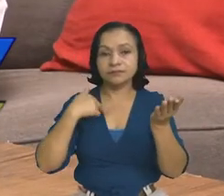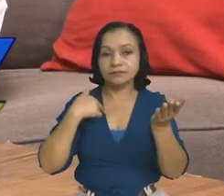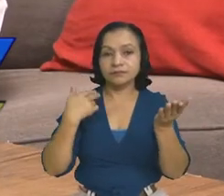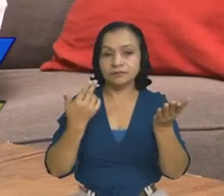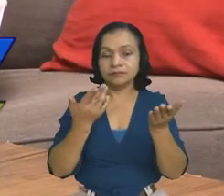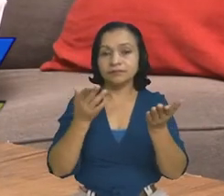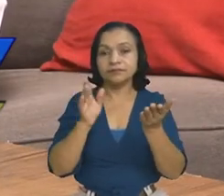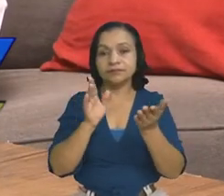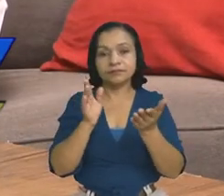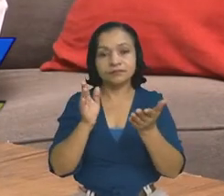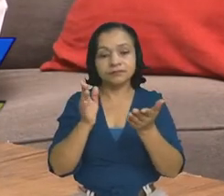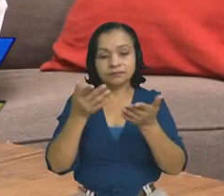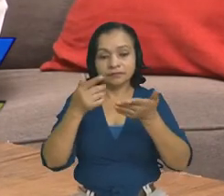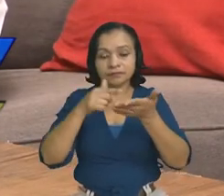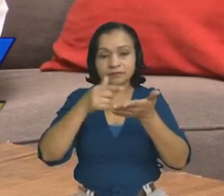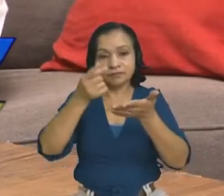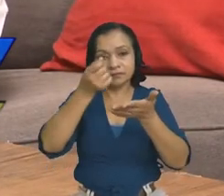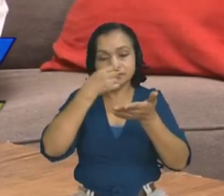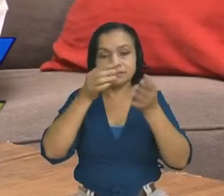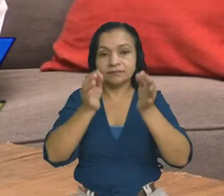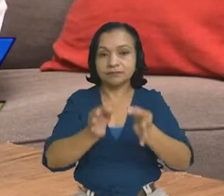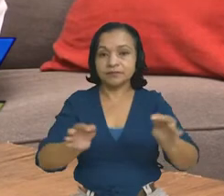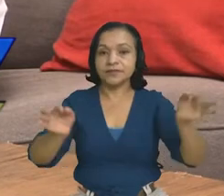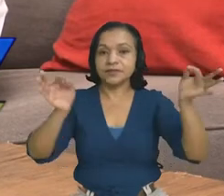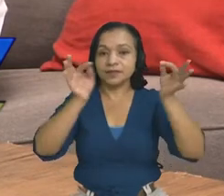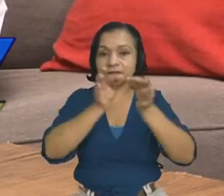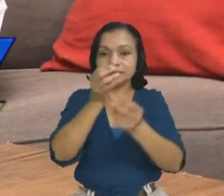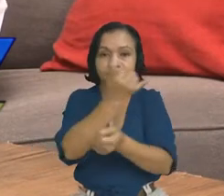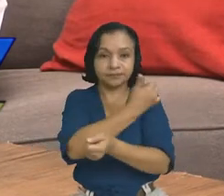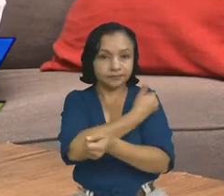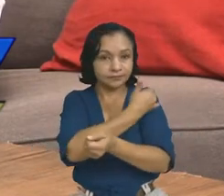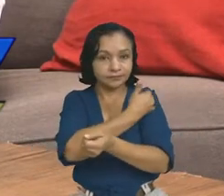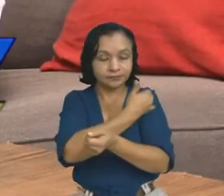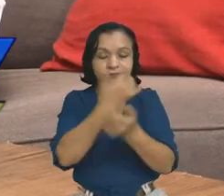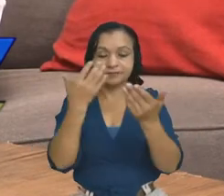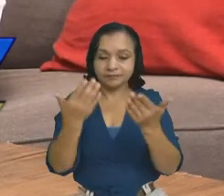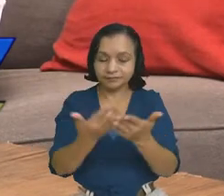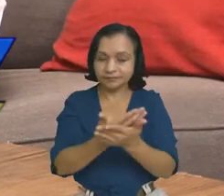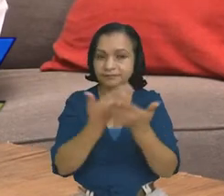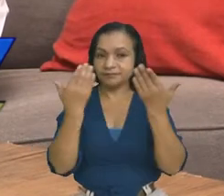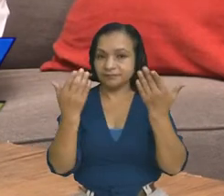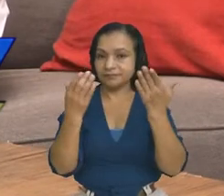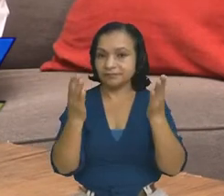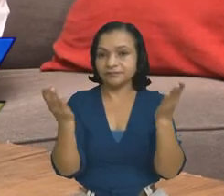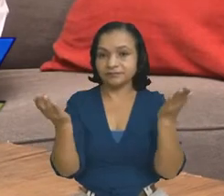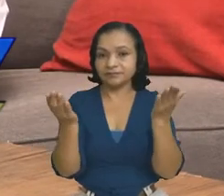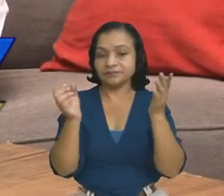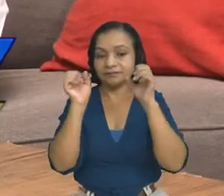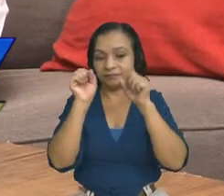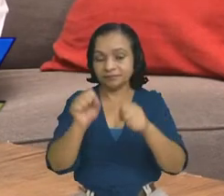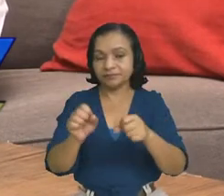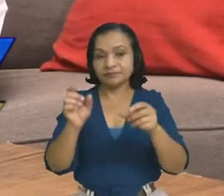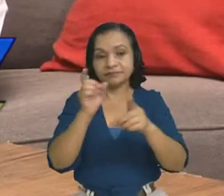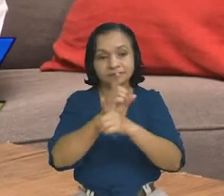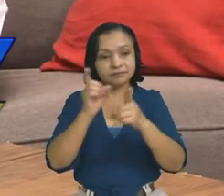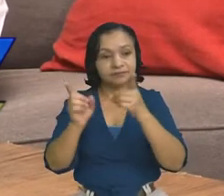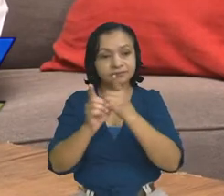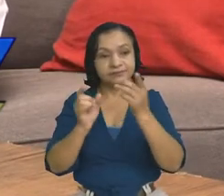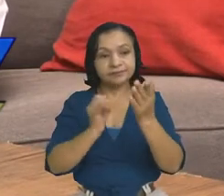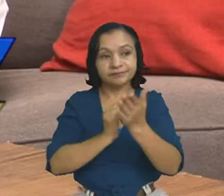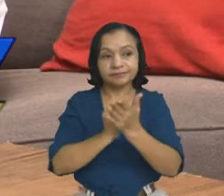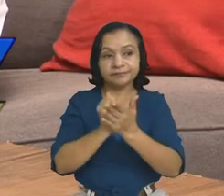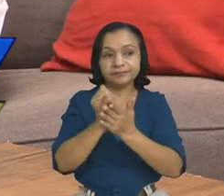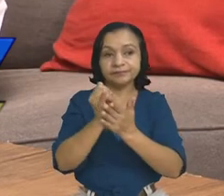de tratamiento. Y esto es clave también en este hospital, que va a tener una nueva tecnología para poder garantizar diagnóstico y tratamiento. Entonces,